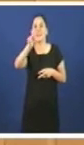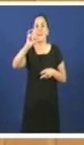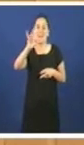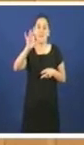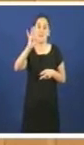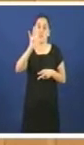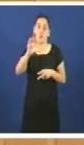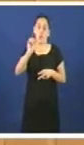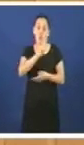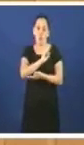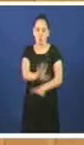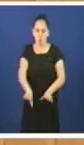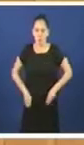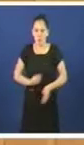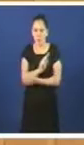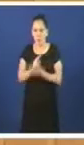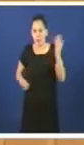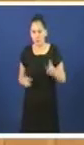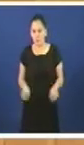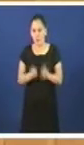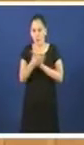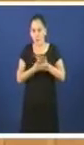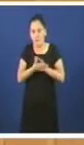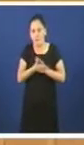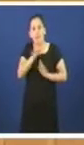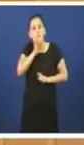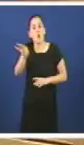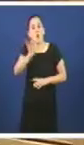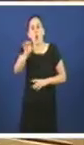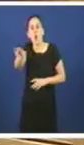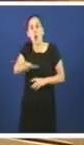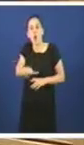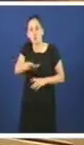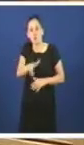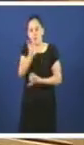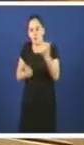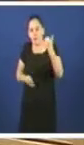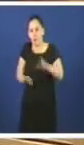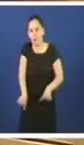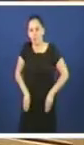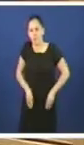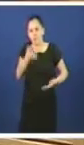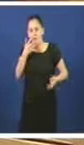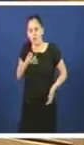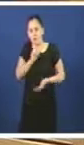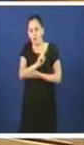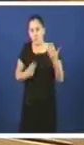bilingüismo bailarán con un fal harán en galego en castelán si admitiera realidad dedo bilingüismo voy a decir andar y el